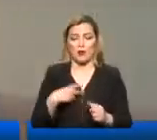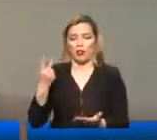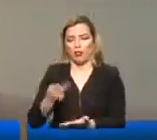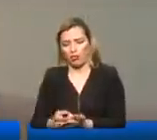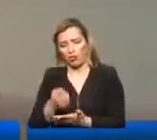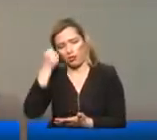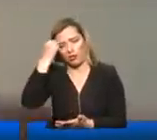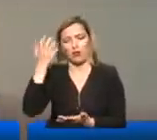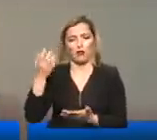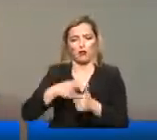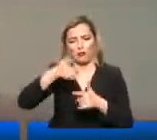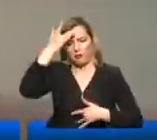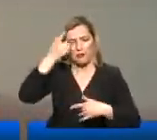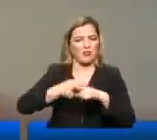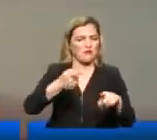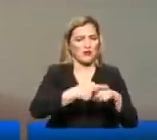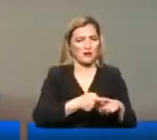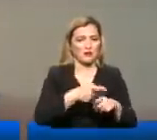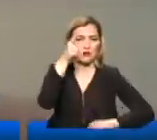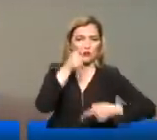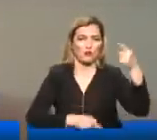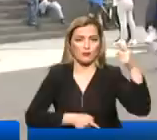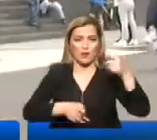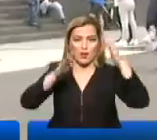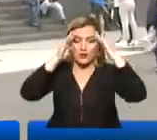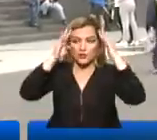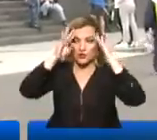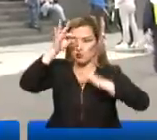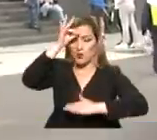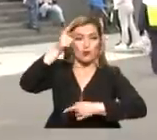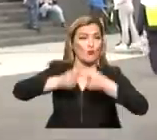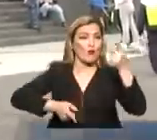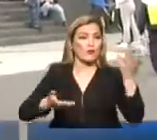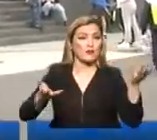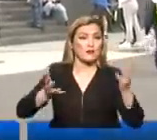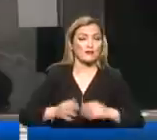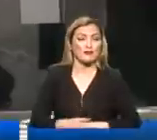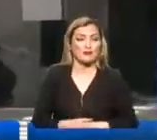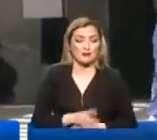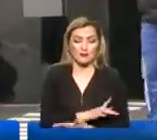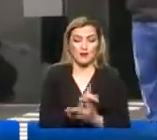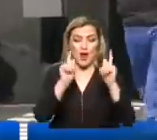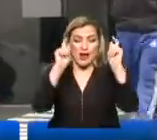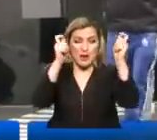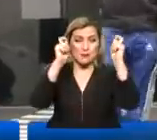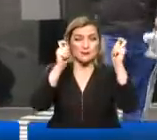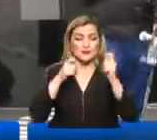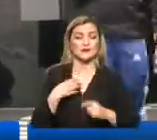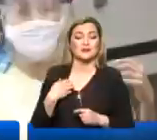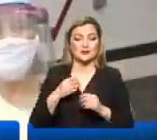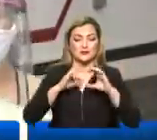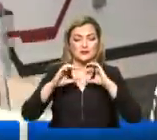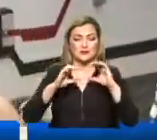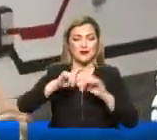no podemos básicamente enfermarnos de nada porque el sistema ya no podría más. Por eso, desde esta semana iniciarán campañas intensas en medios